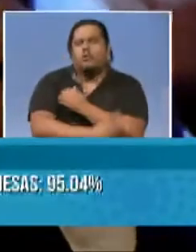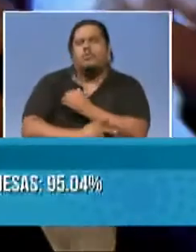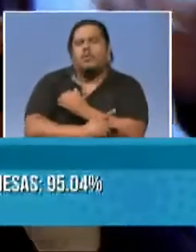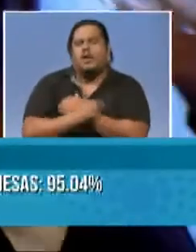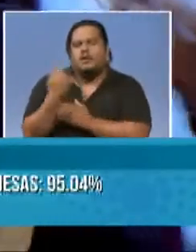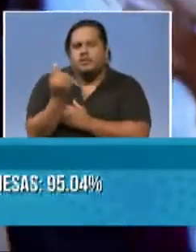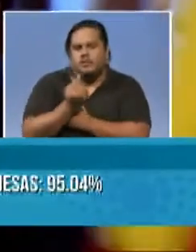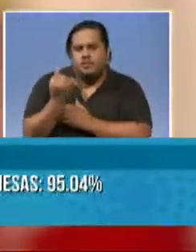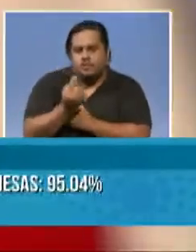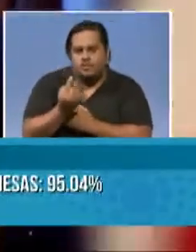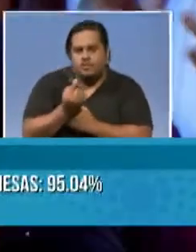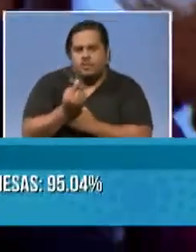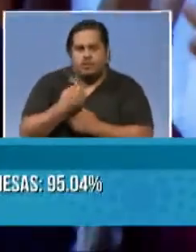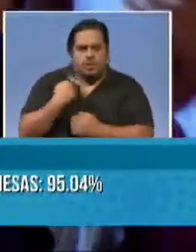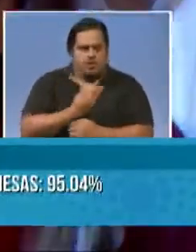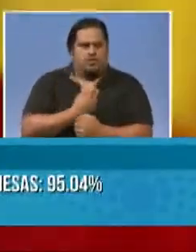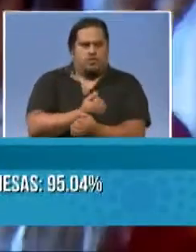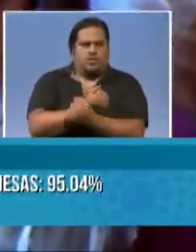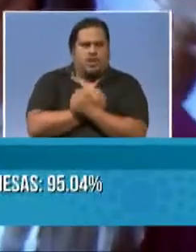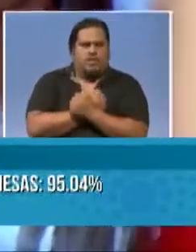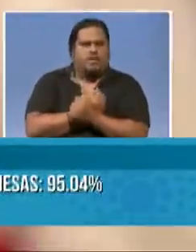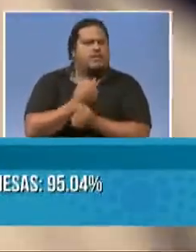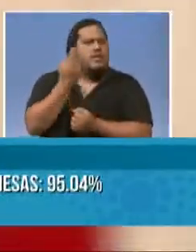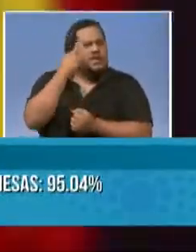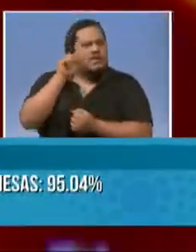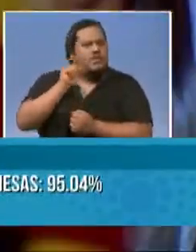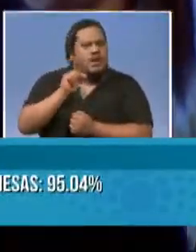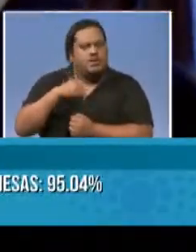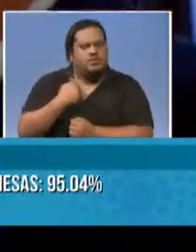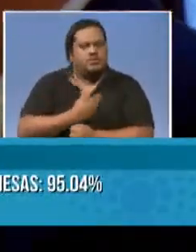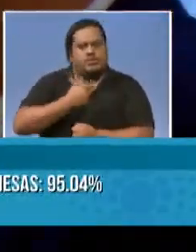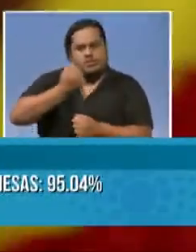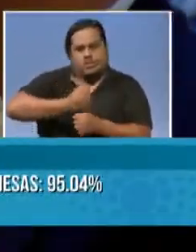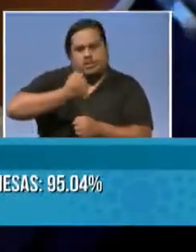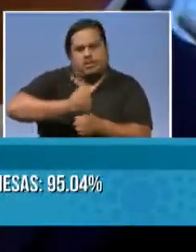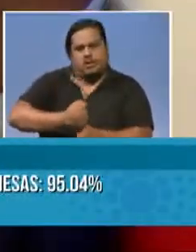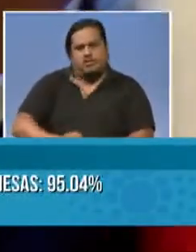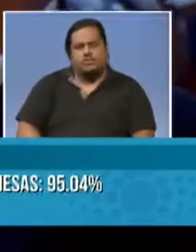único que amamos y por el cual trabajamos.